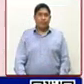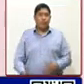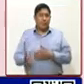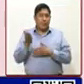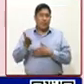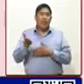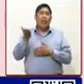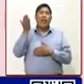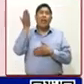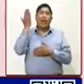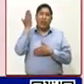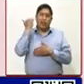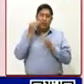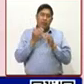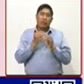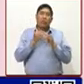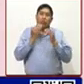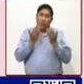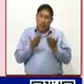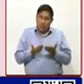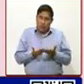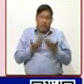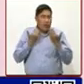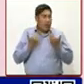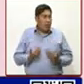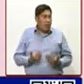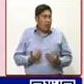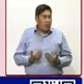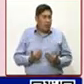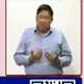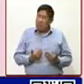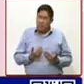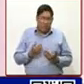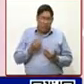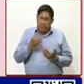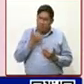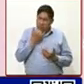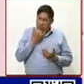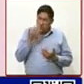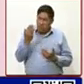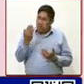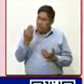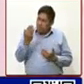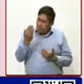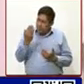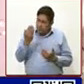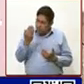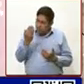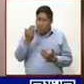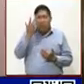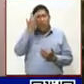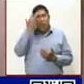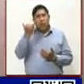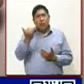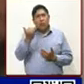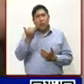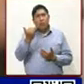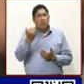Así era cuando era colegio, ahora ya no estoy así. ¿Qué es lo que ha cambiado en ti? ¿Por